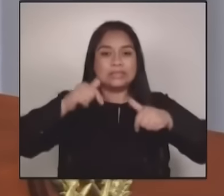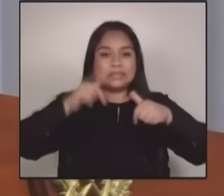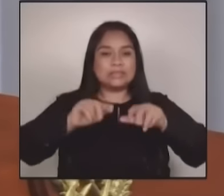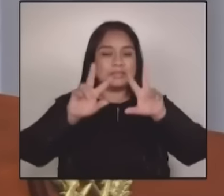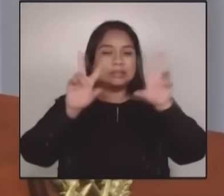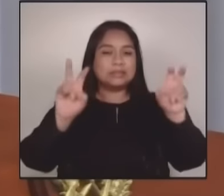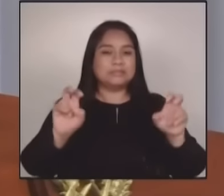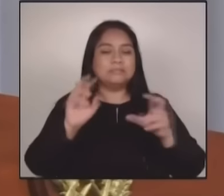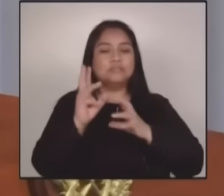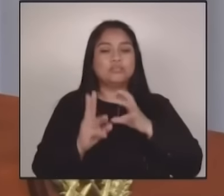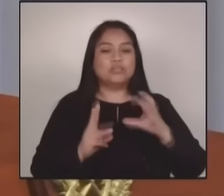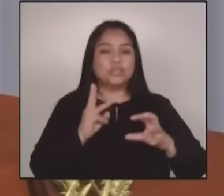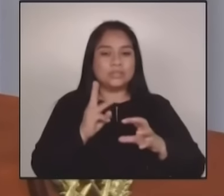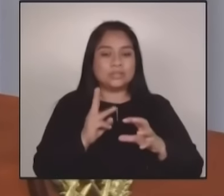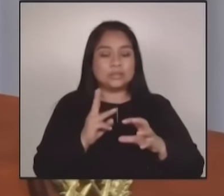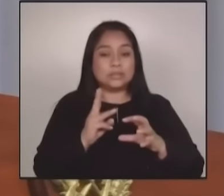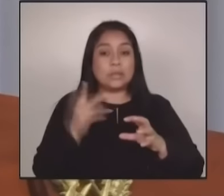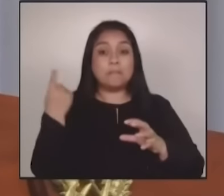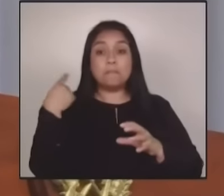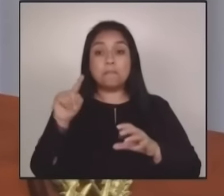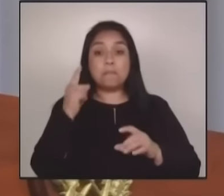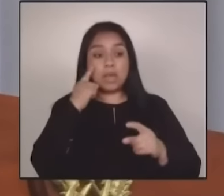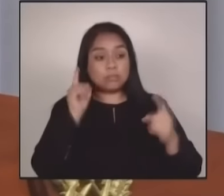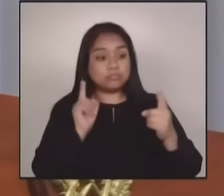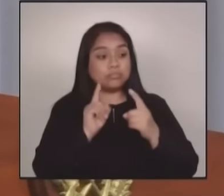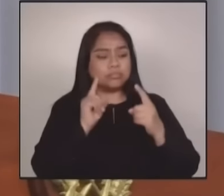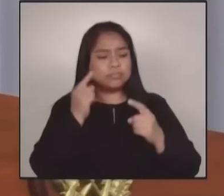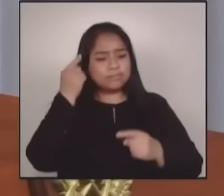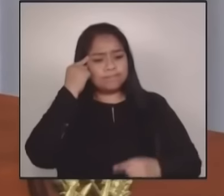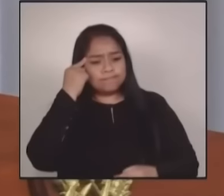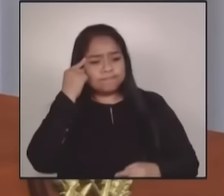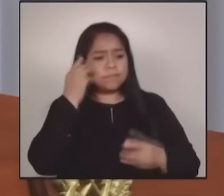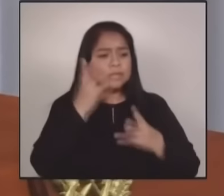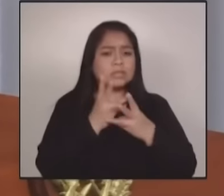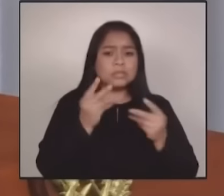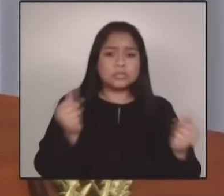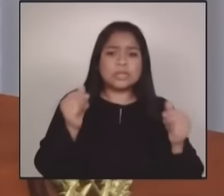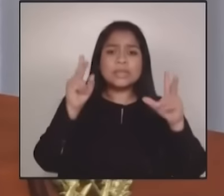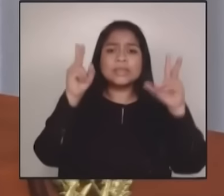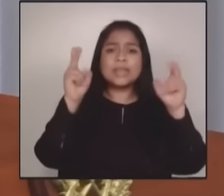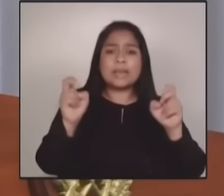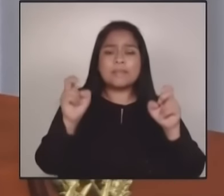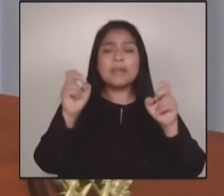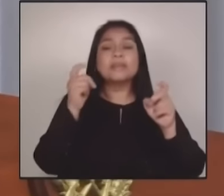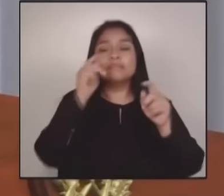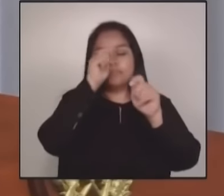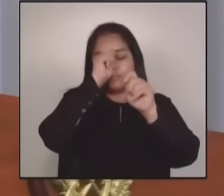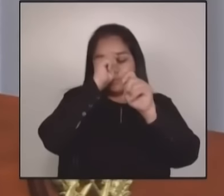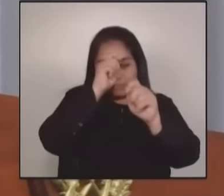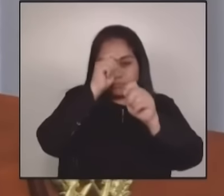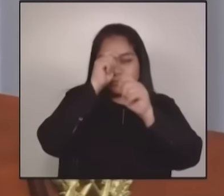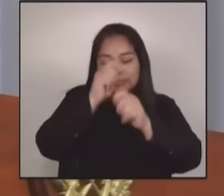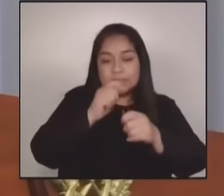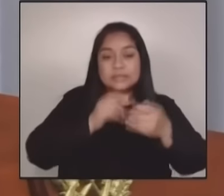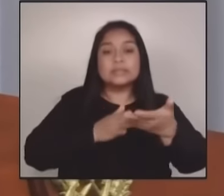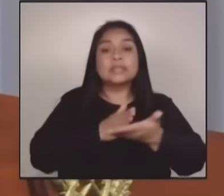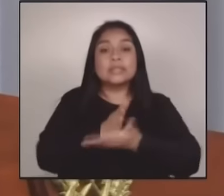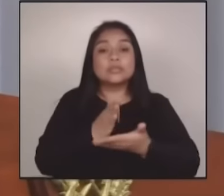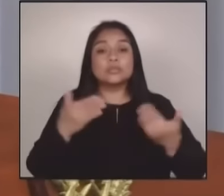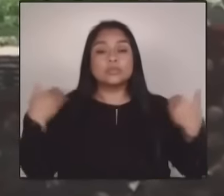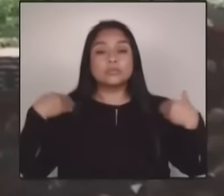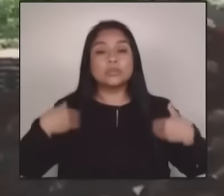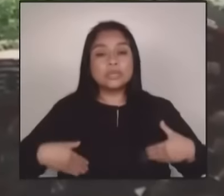global para encontrar soluciones dentro del marco del respeto a los derechos humanos y